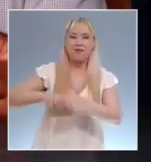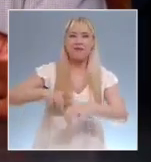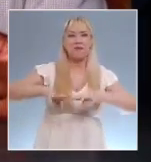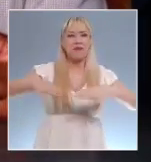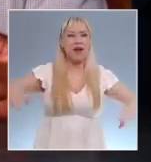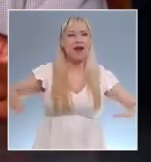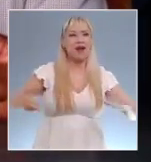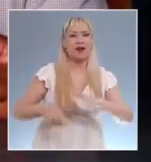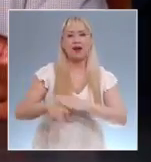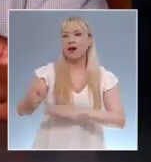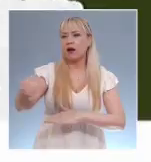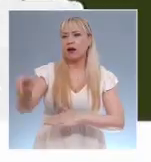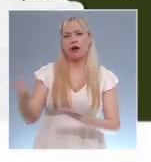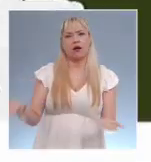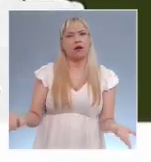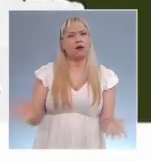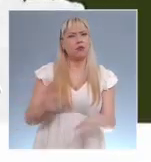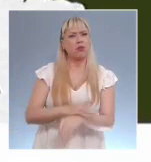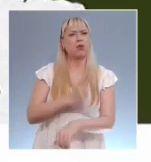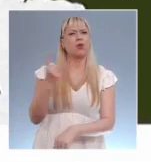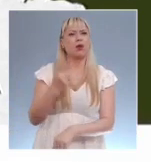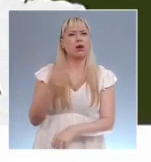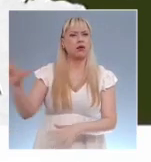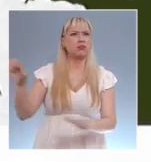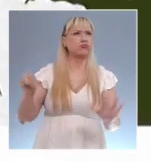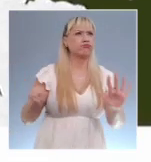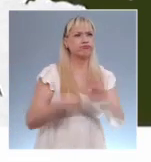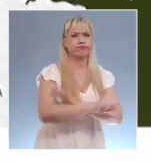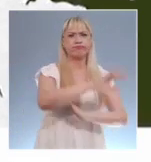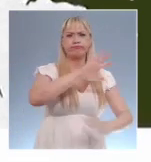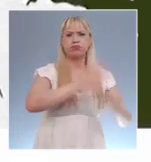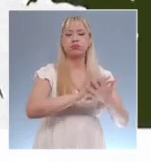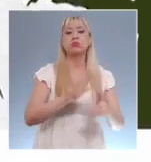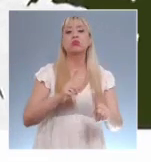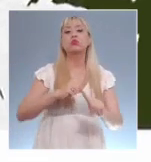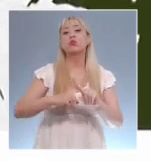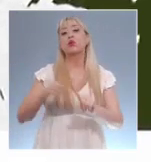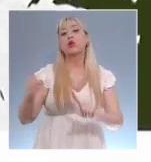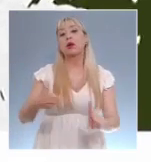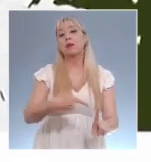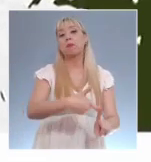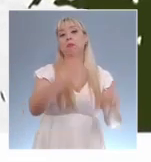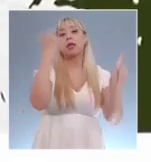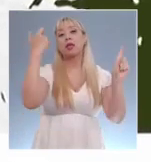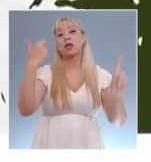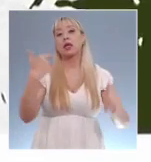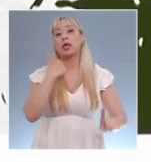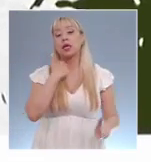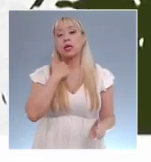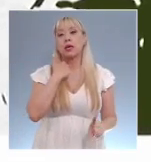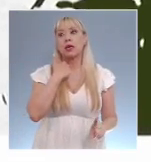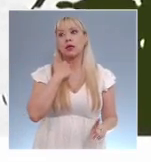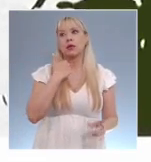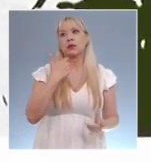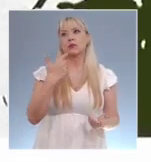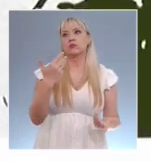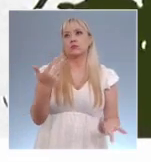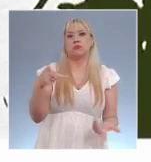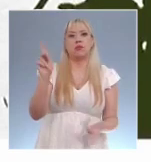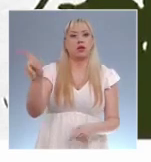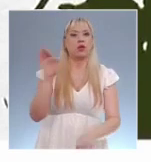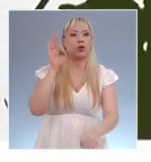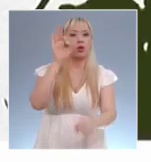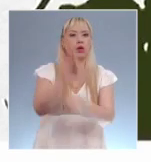procesado por homicidio. En el marco del conversatorio virtual Miradas Internacionales sobre la criminalización de la defensa